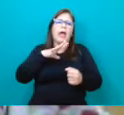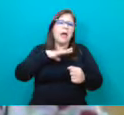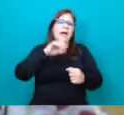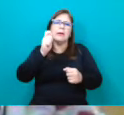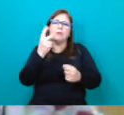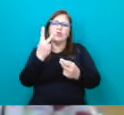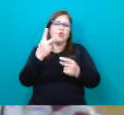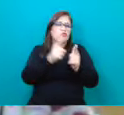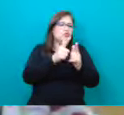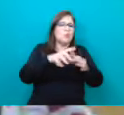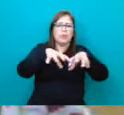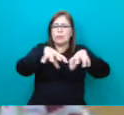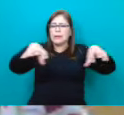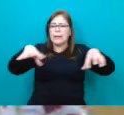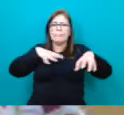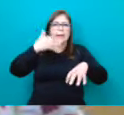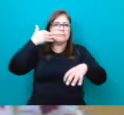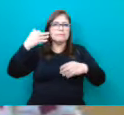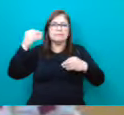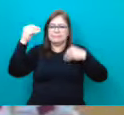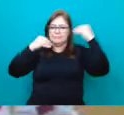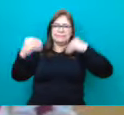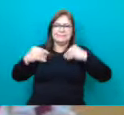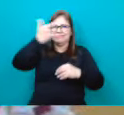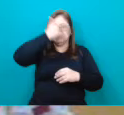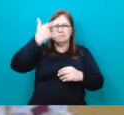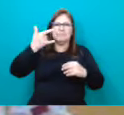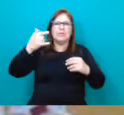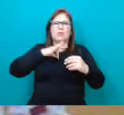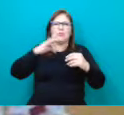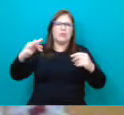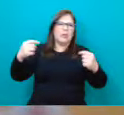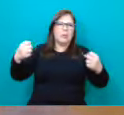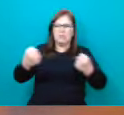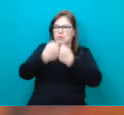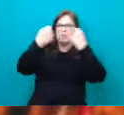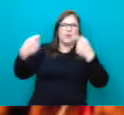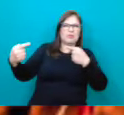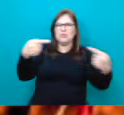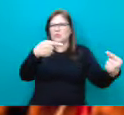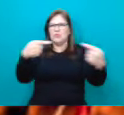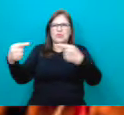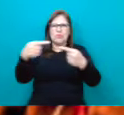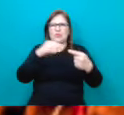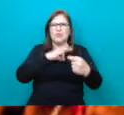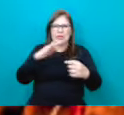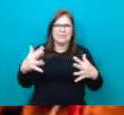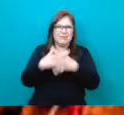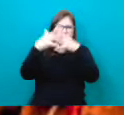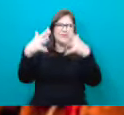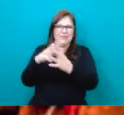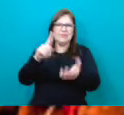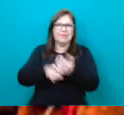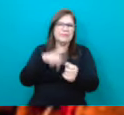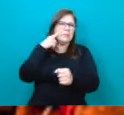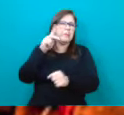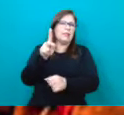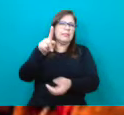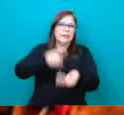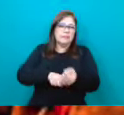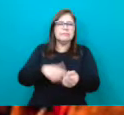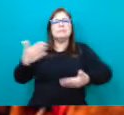grupos de bailarines disfrazados de tigres se enfrentan en un combate simulado, sin más música que los